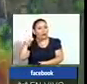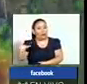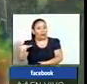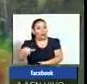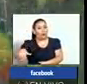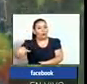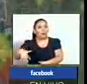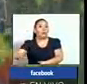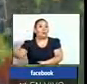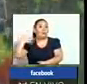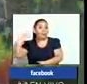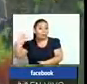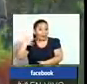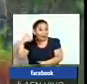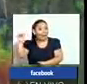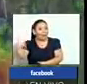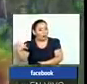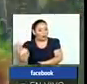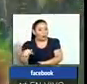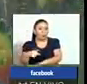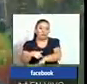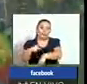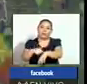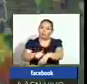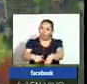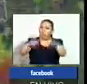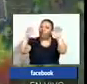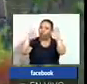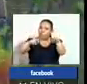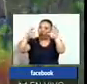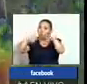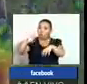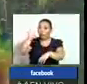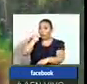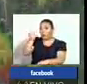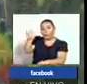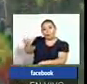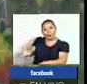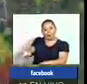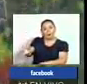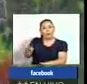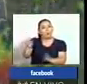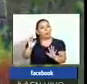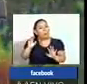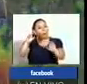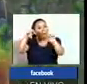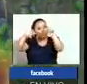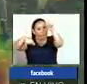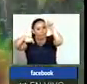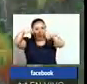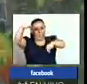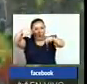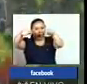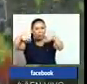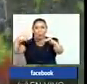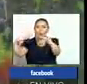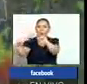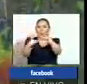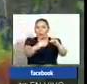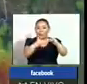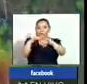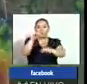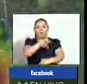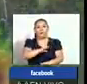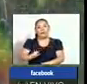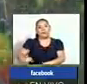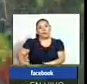ocurriendo en este momento, estamos en plena temporada de lluvias y el mapa nos indica que tenemos precipitaciones en casi todo el territorio